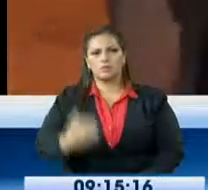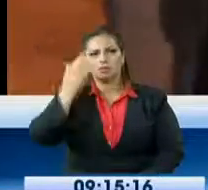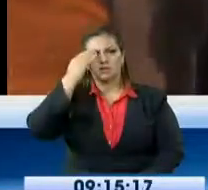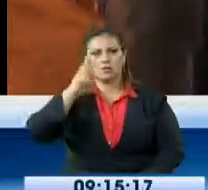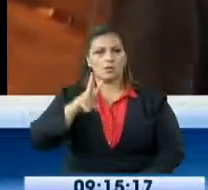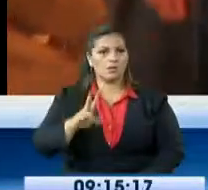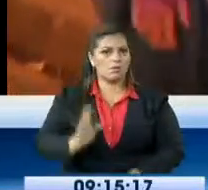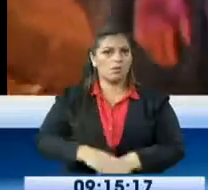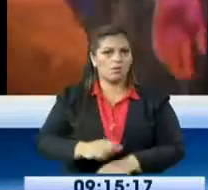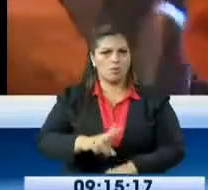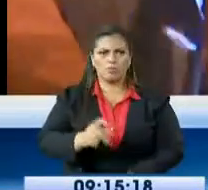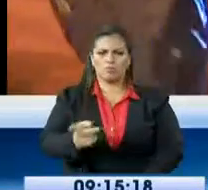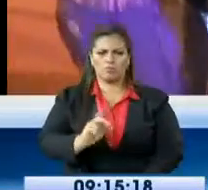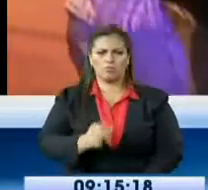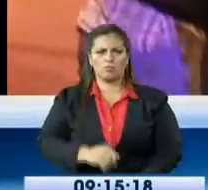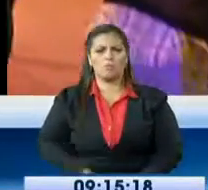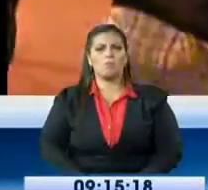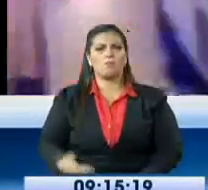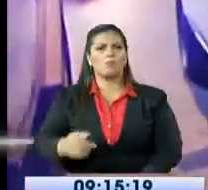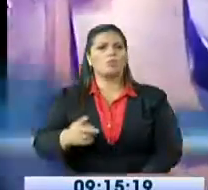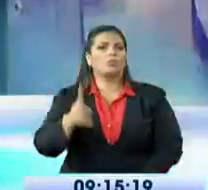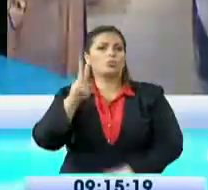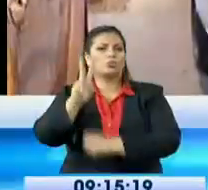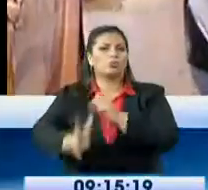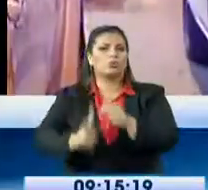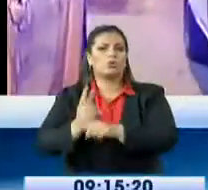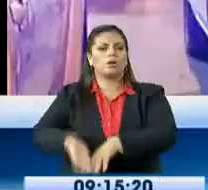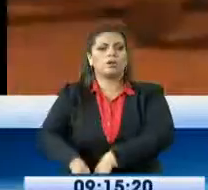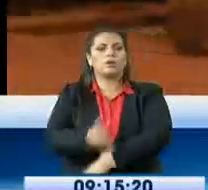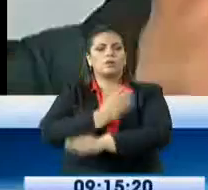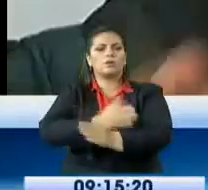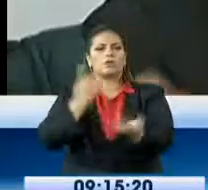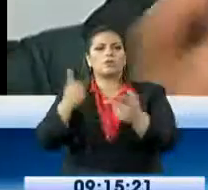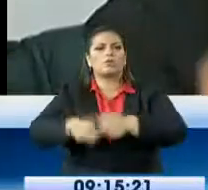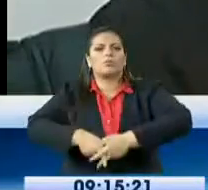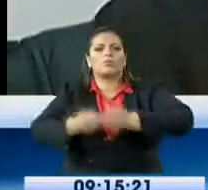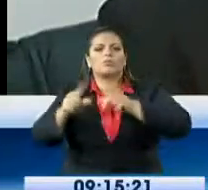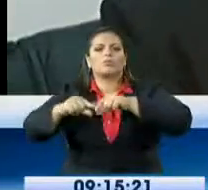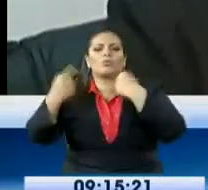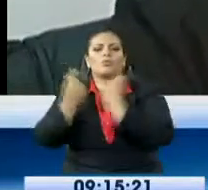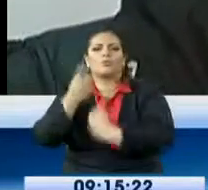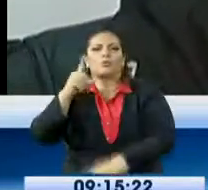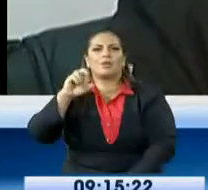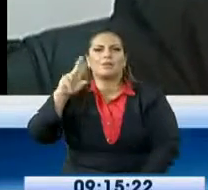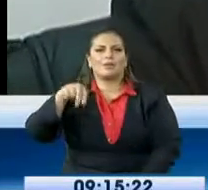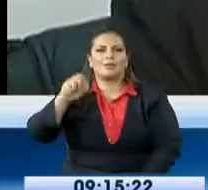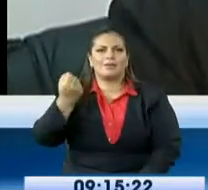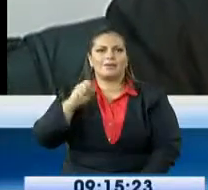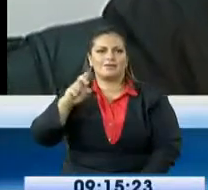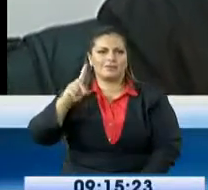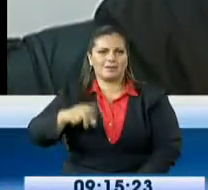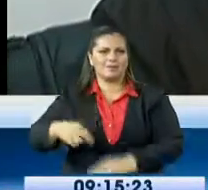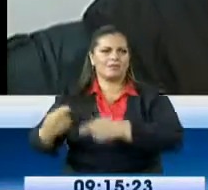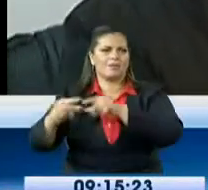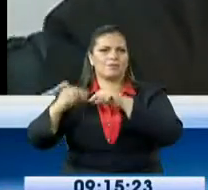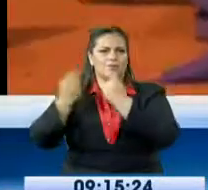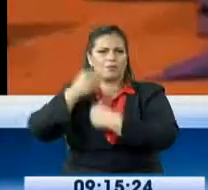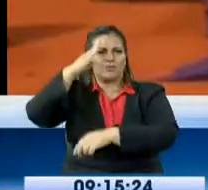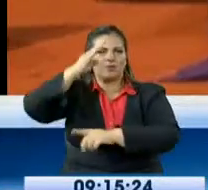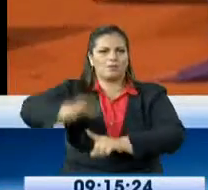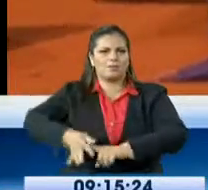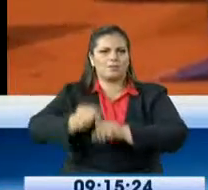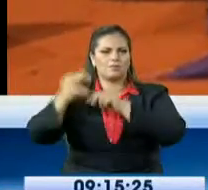Hace 2 años se creó la DINASED. Según el director de la unidad a nivel nacional, el número de casos ha disminuido en